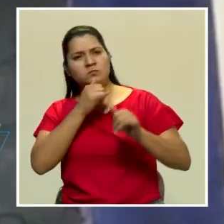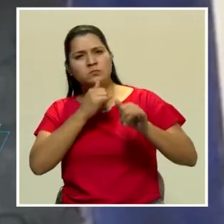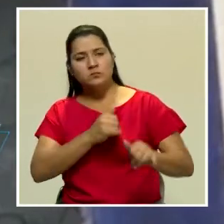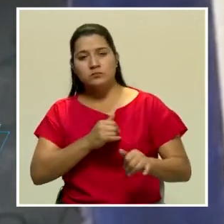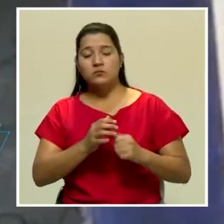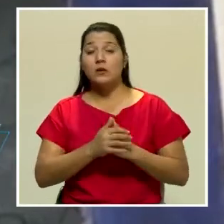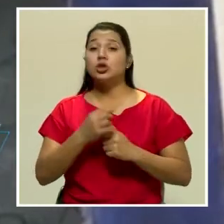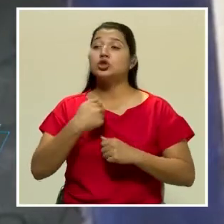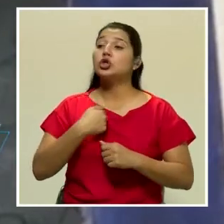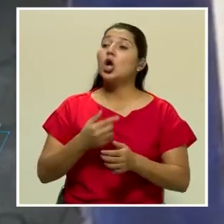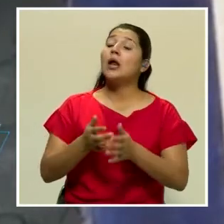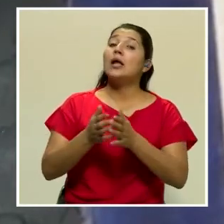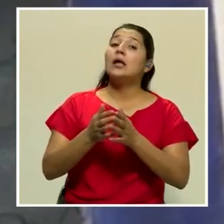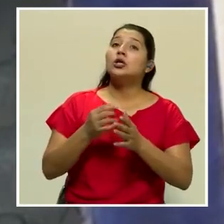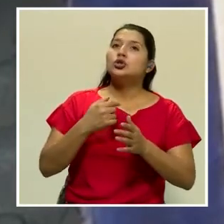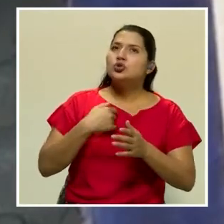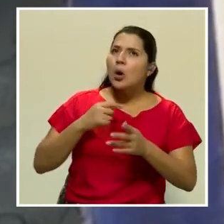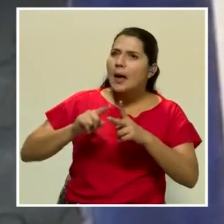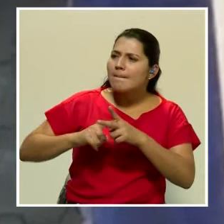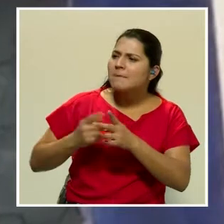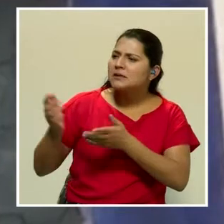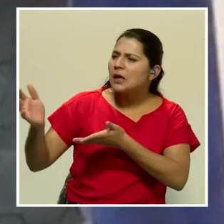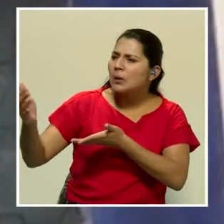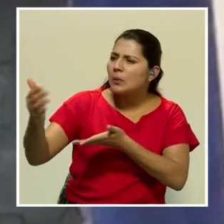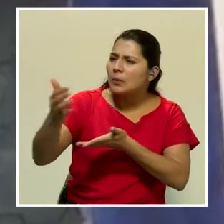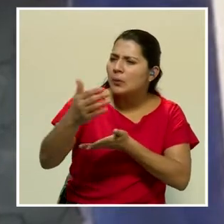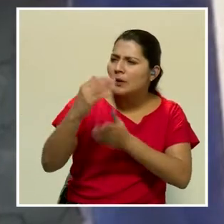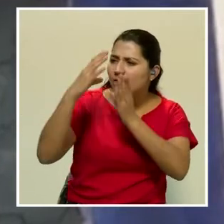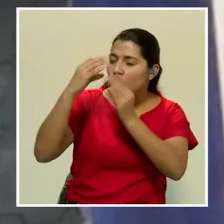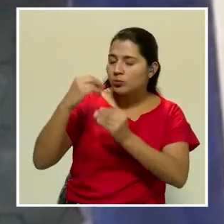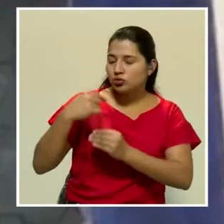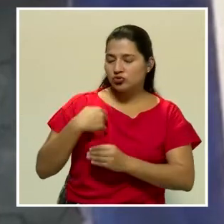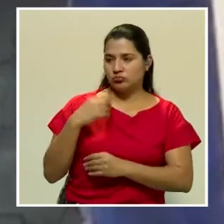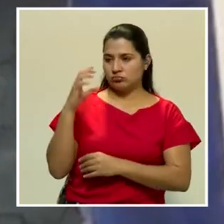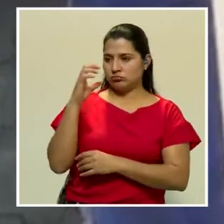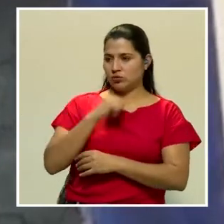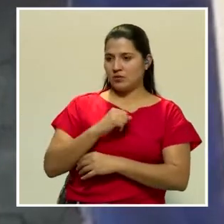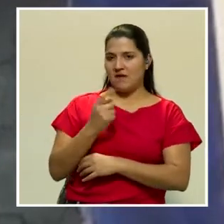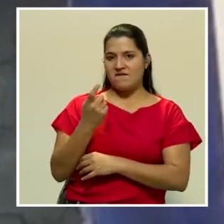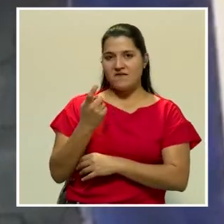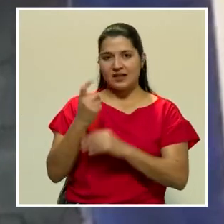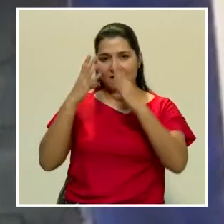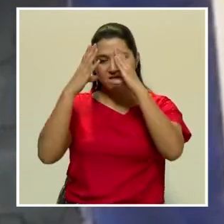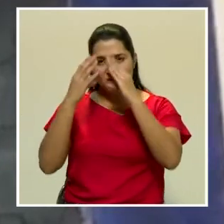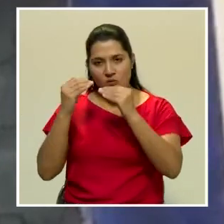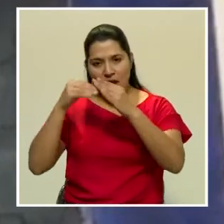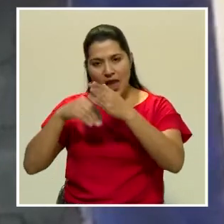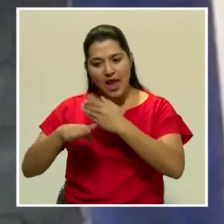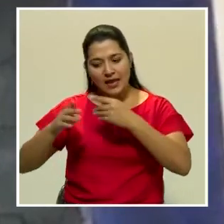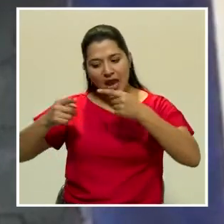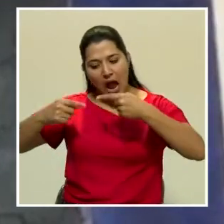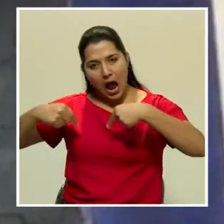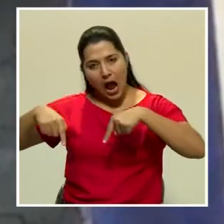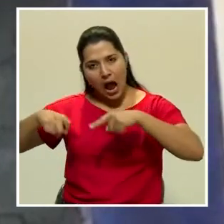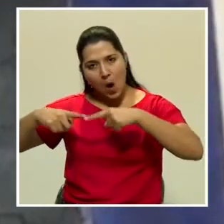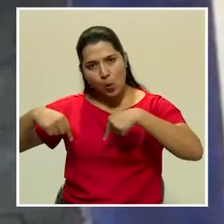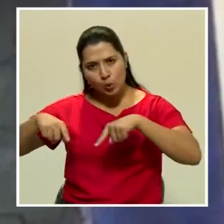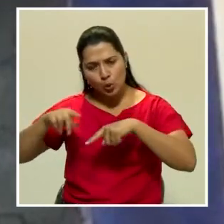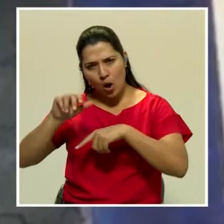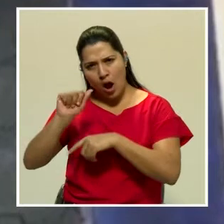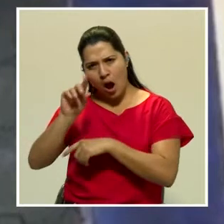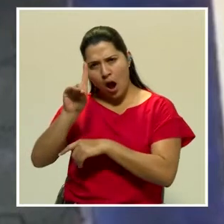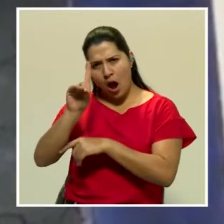documentación y me di cuenta de que había un faltante de información en el audio de la grabación de la sesión que tuvimos con el